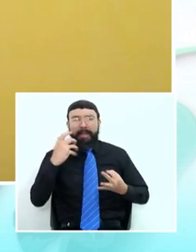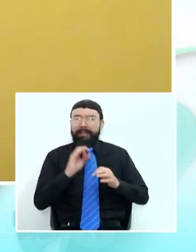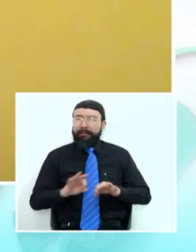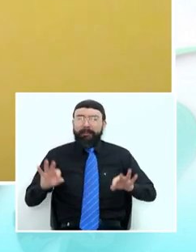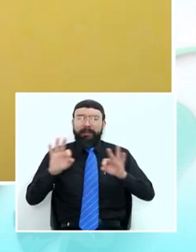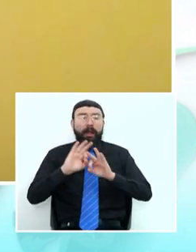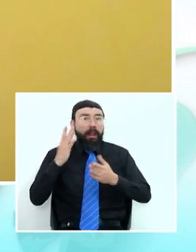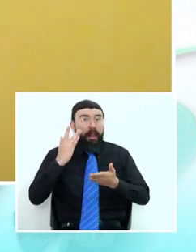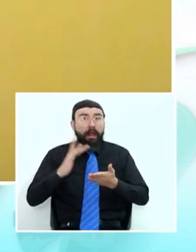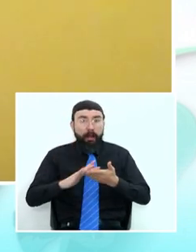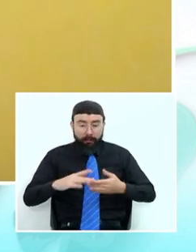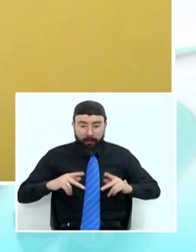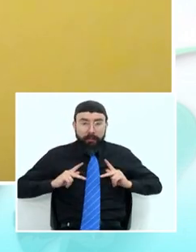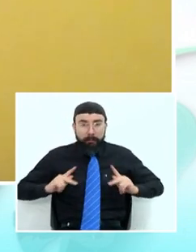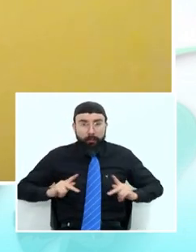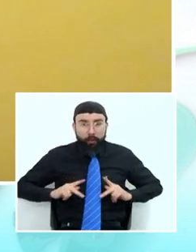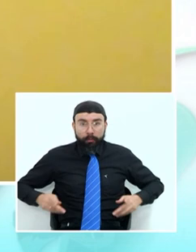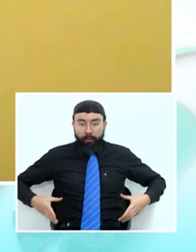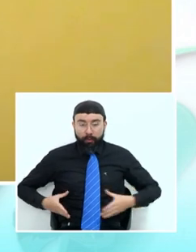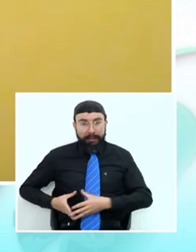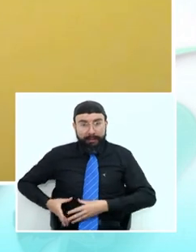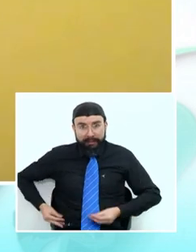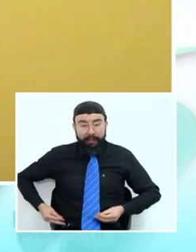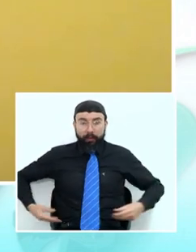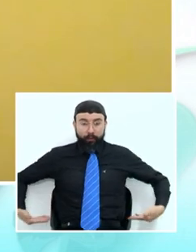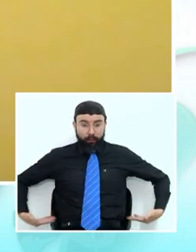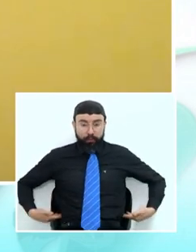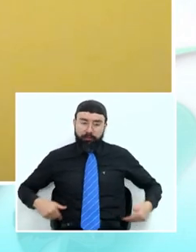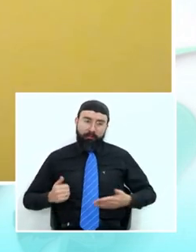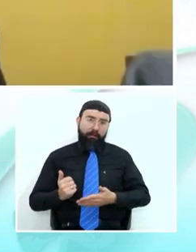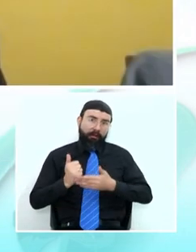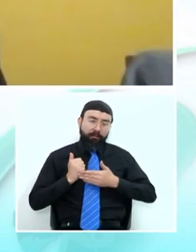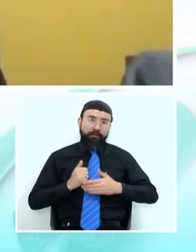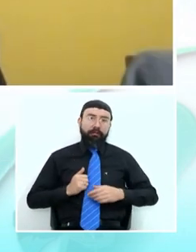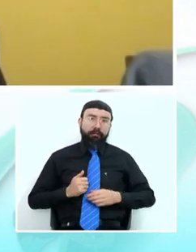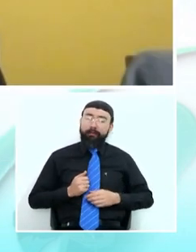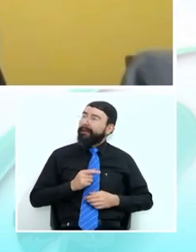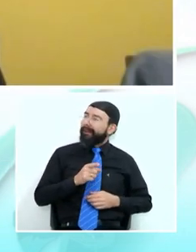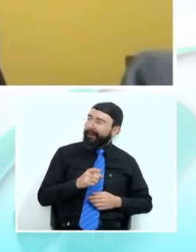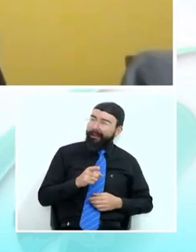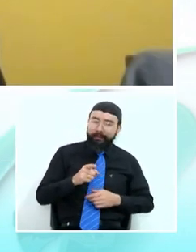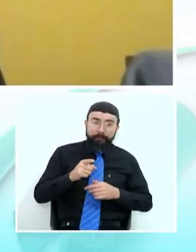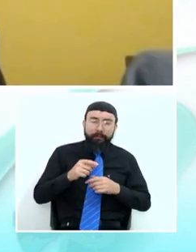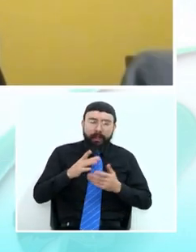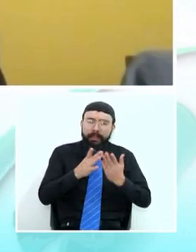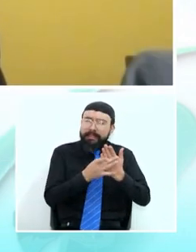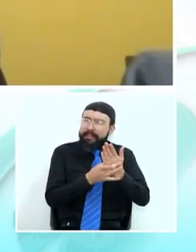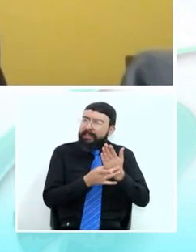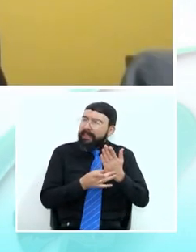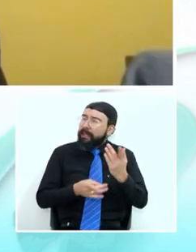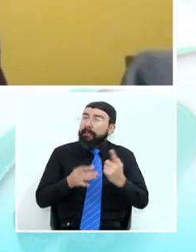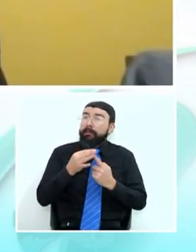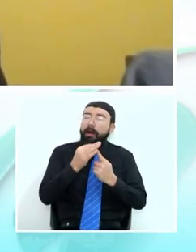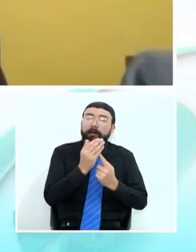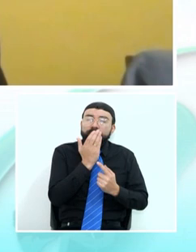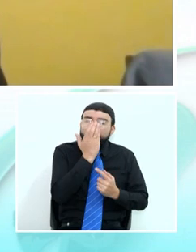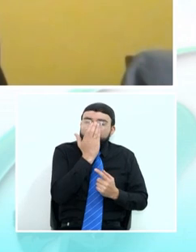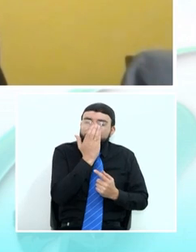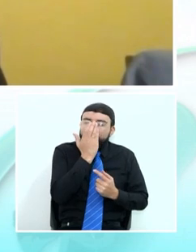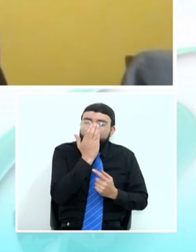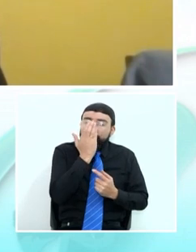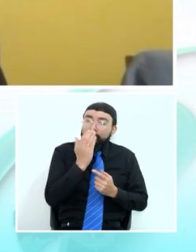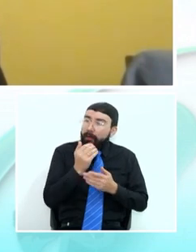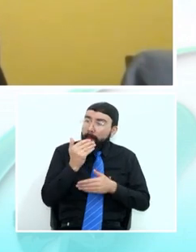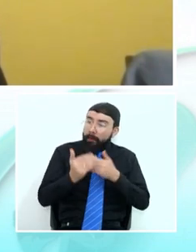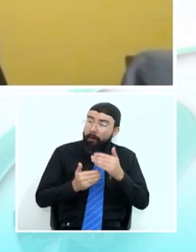trabajo de depurar y de desintoxicar. Ahí se obtiene un aceite maravilloso que se puede ozonizar y en procesos virales